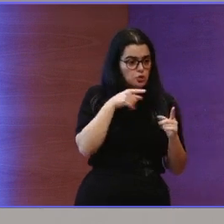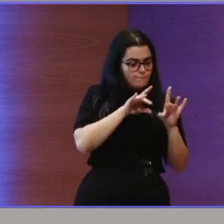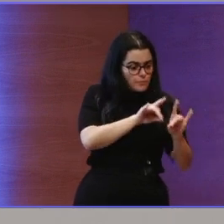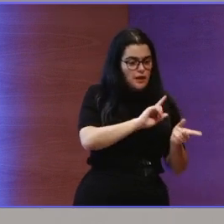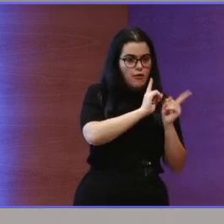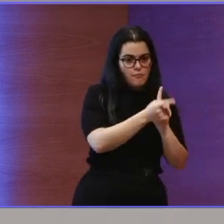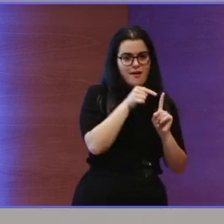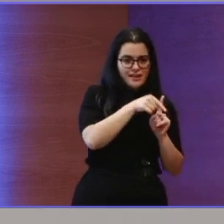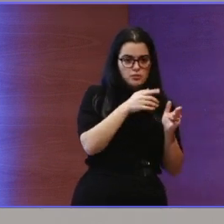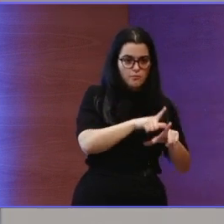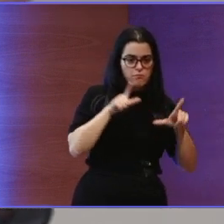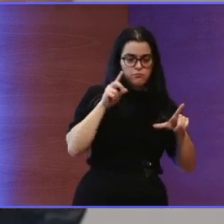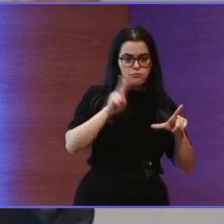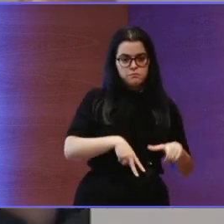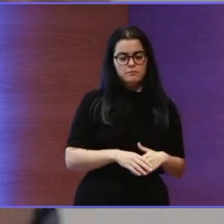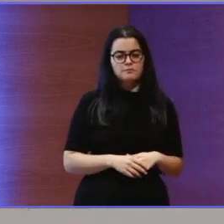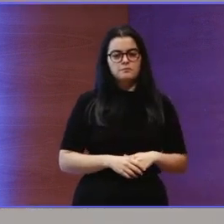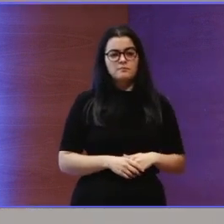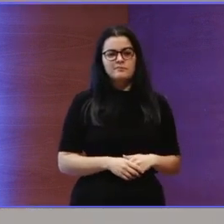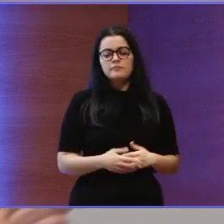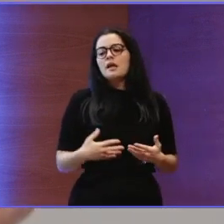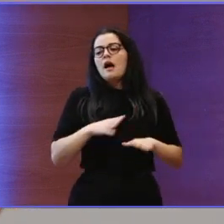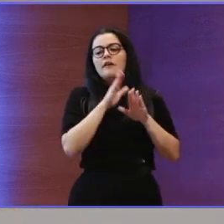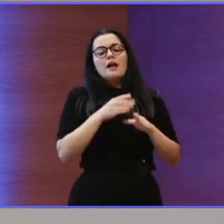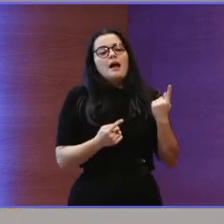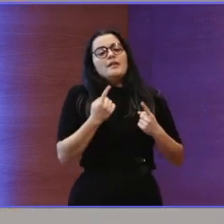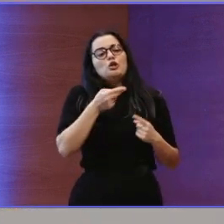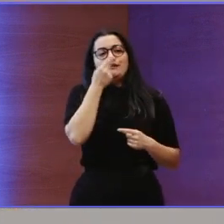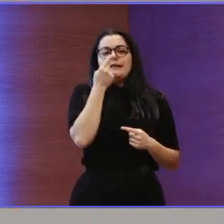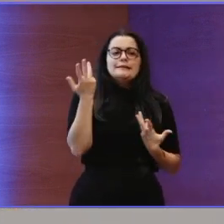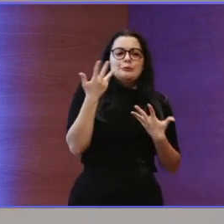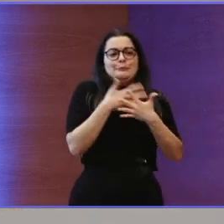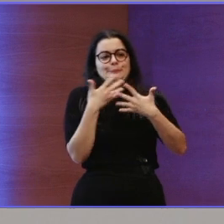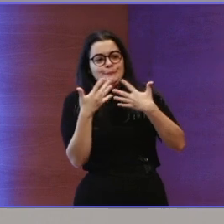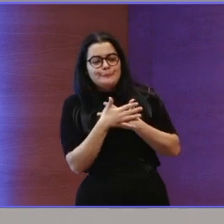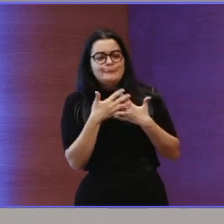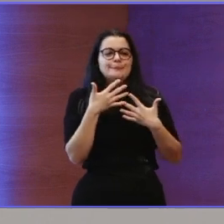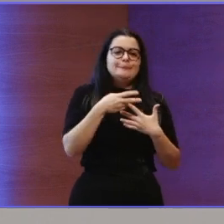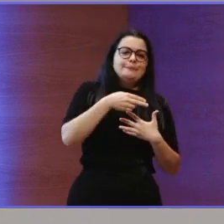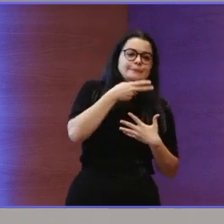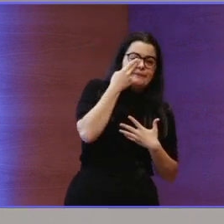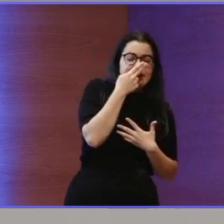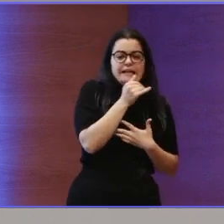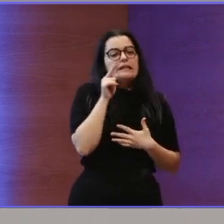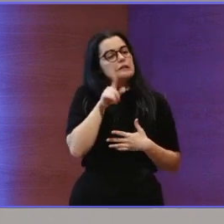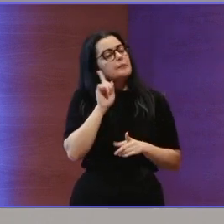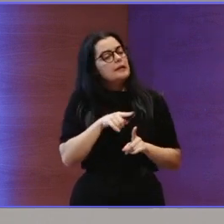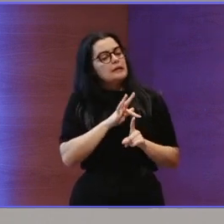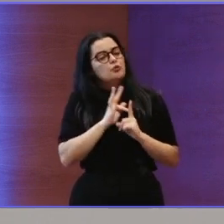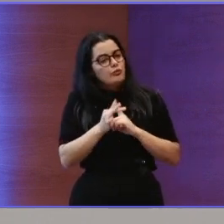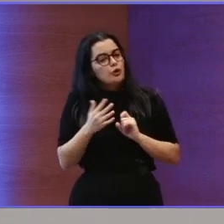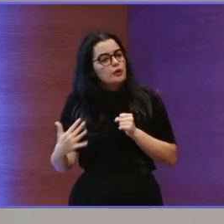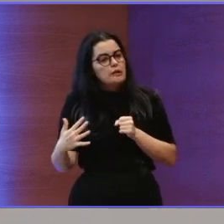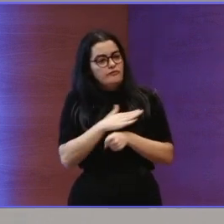y a veces Pues a todos nos pasa que los intereses van cruzados y y y eso también es otra variable que es difícil